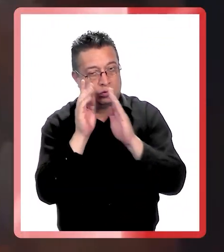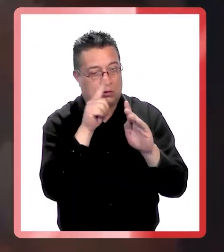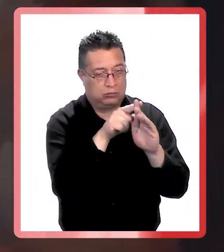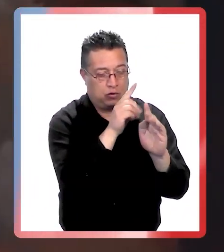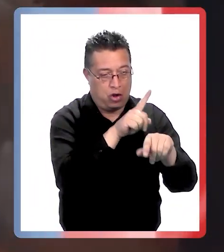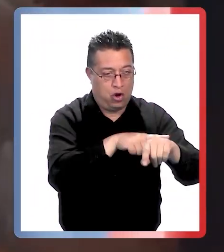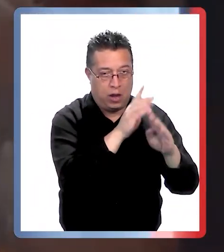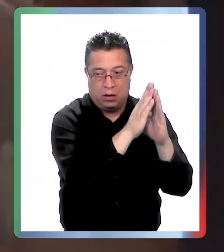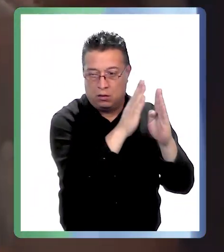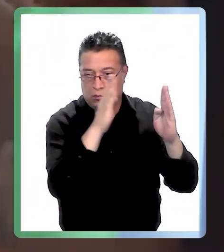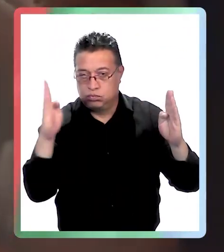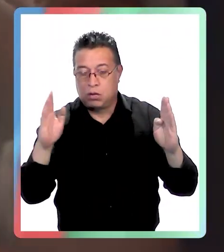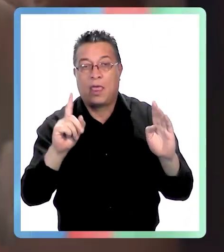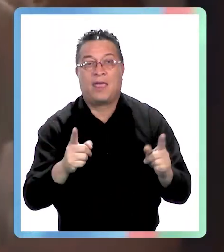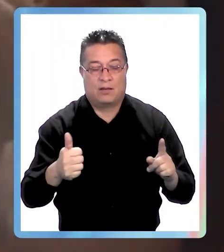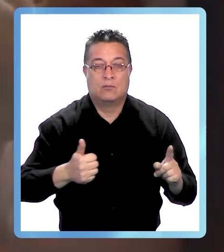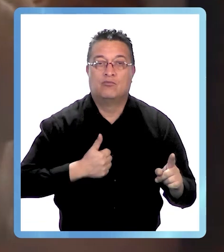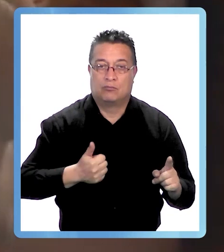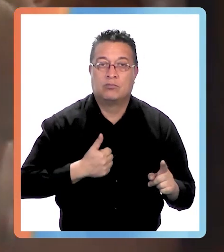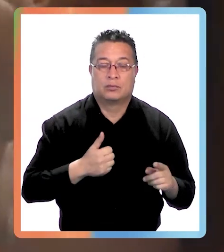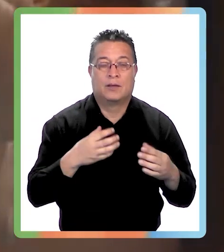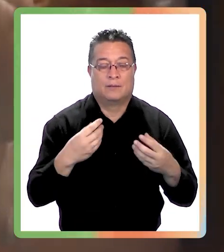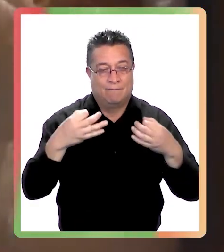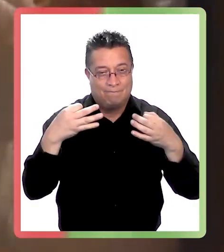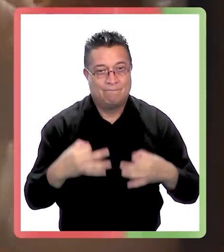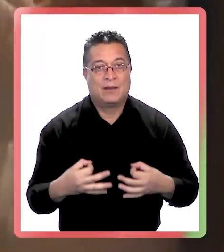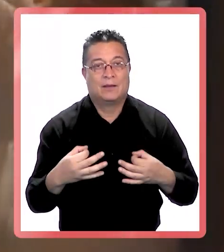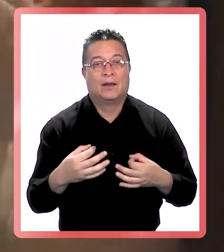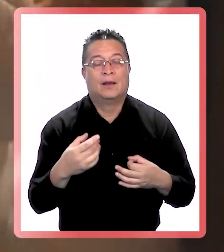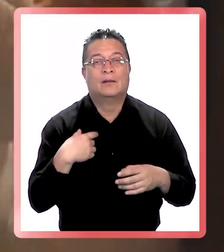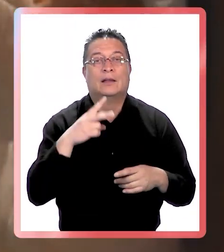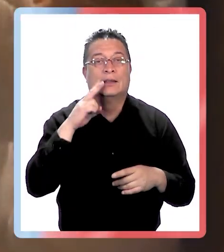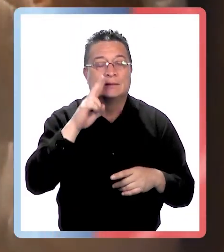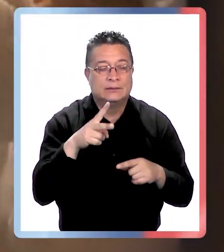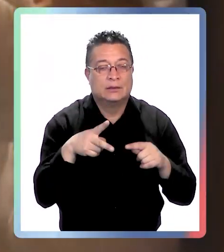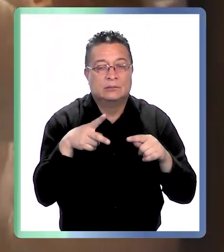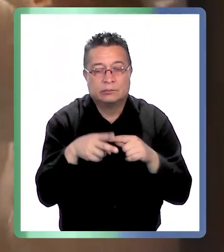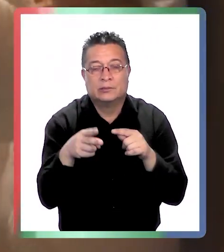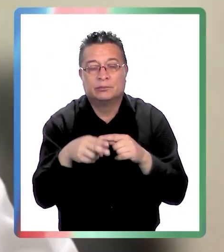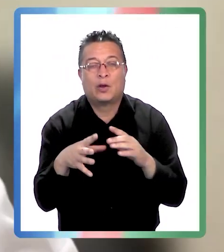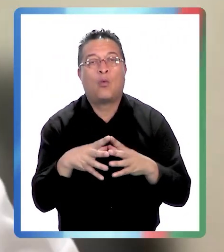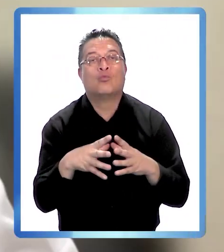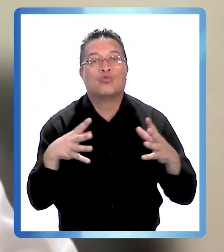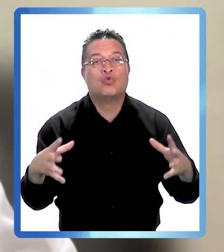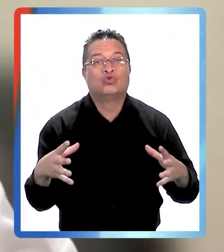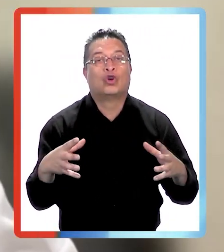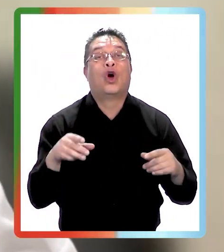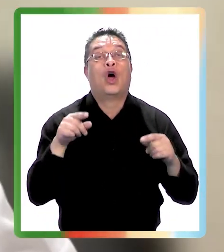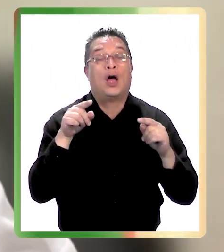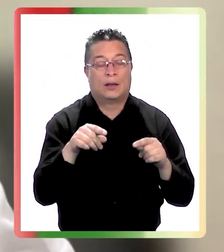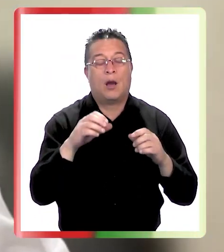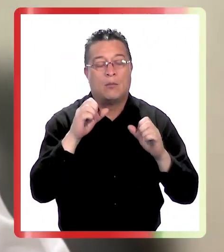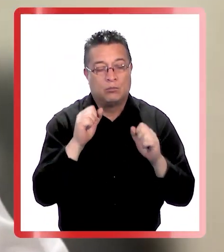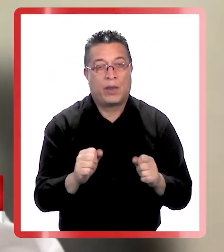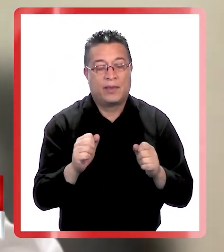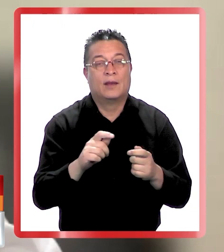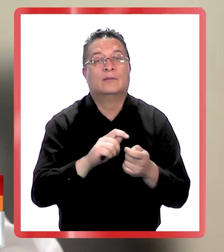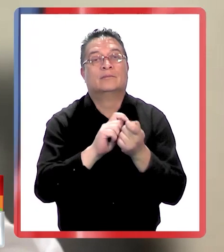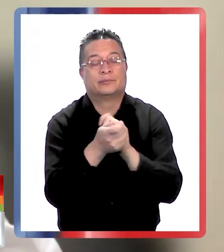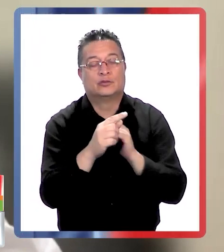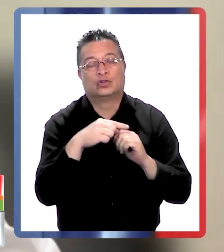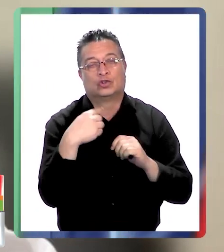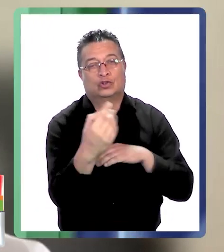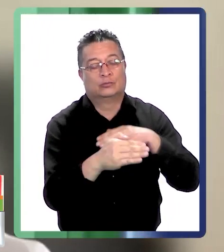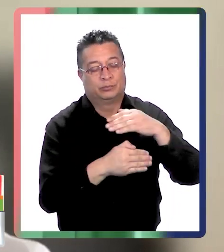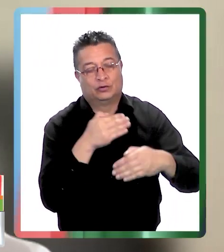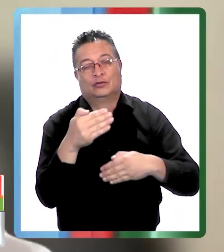sueño que sea en el fondo adecuado, ¿ya? O sea, sin mucha interrupción, cosa de poder pasar en el fondo por todos